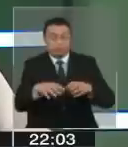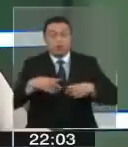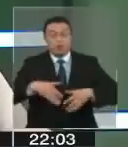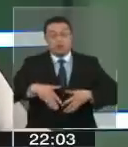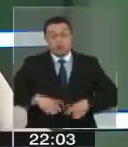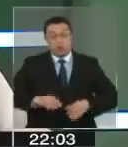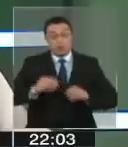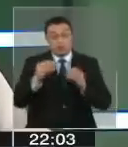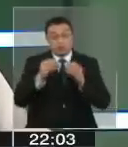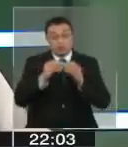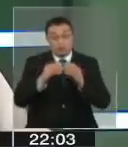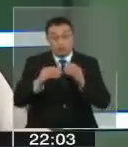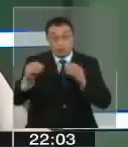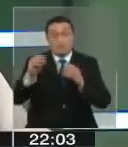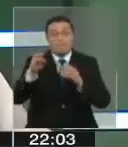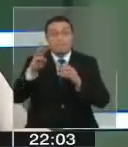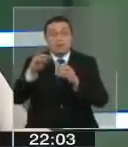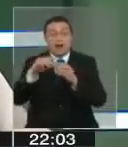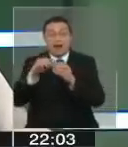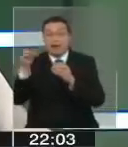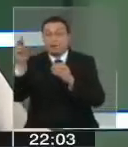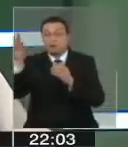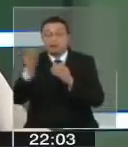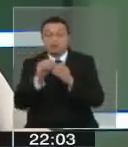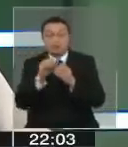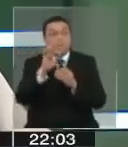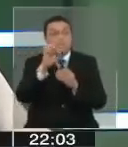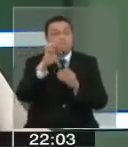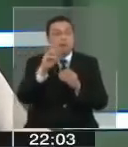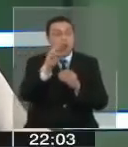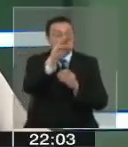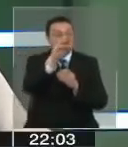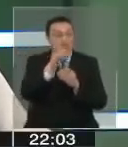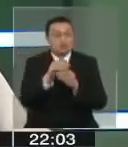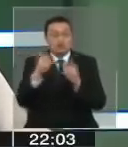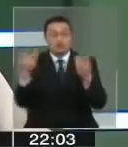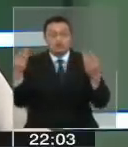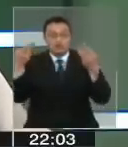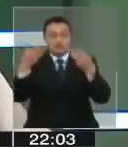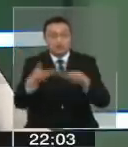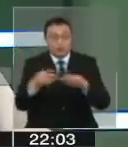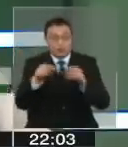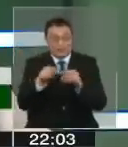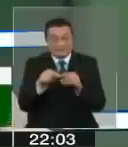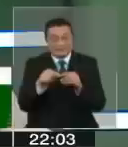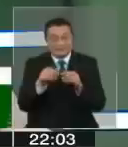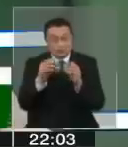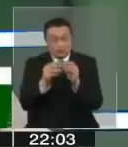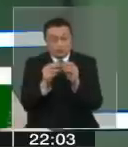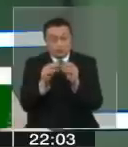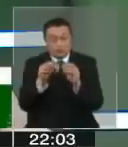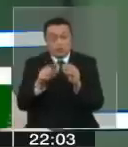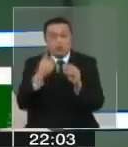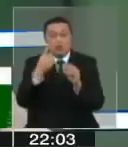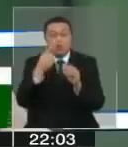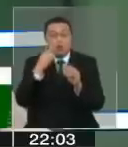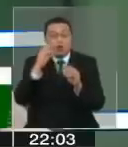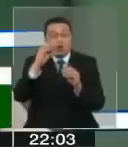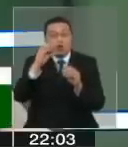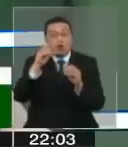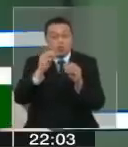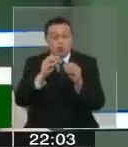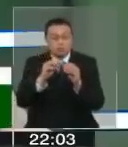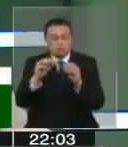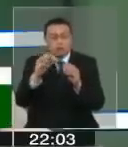tiene una representación materna y uno paterna para cada uno de los alelos. Entonces, en la ausencia